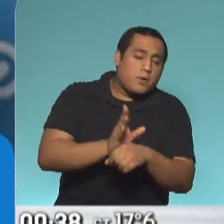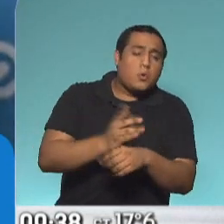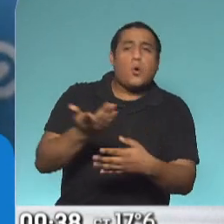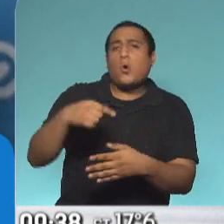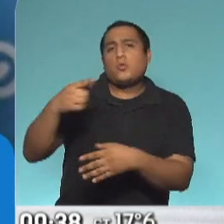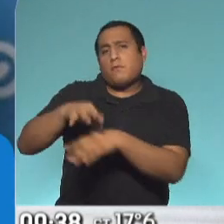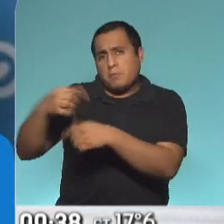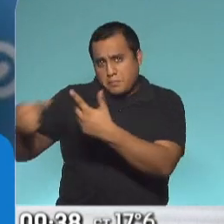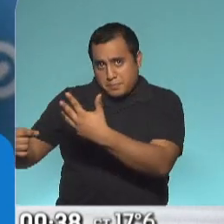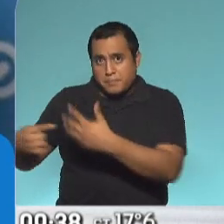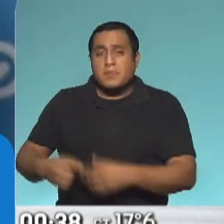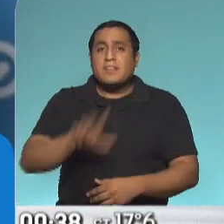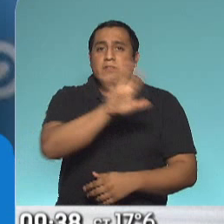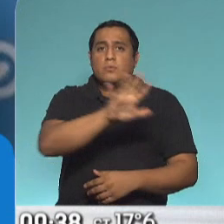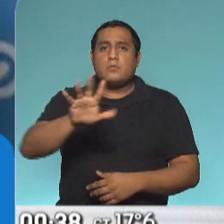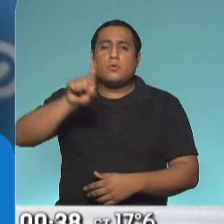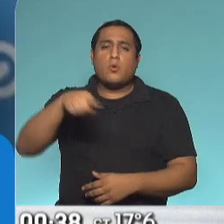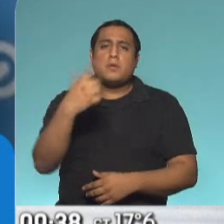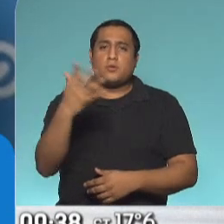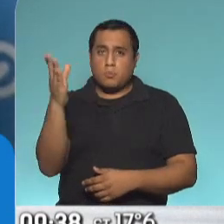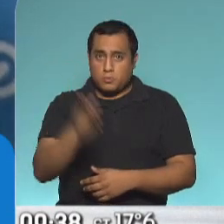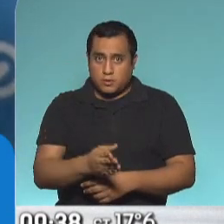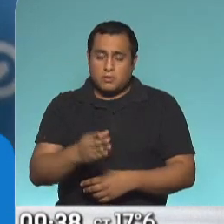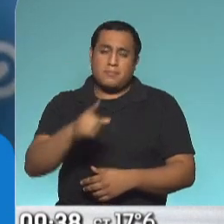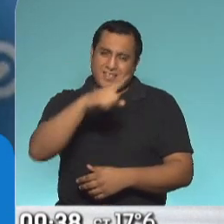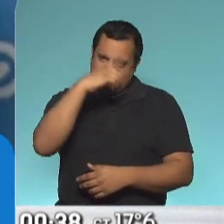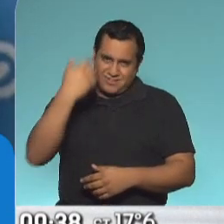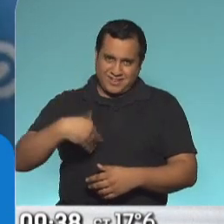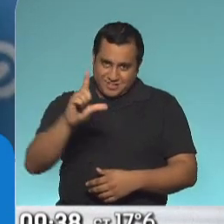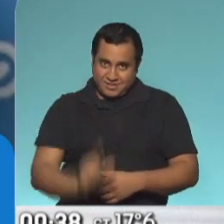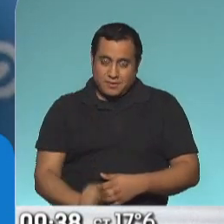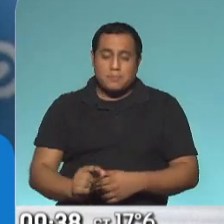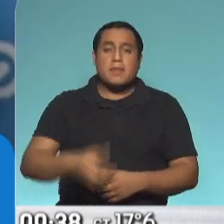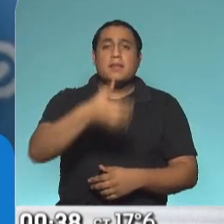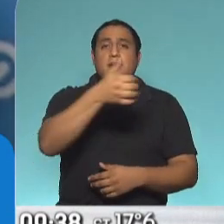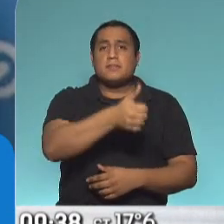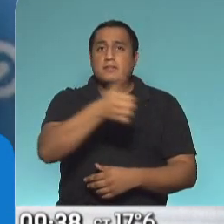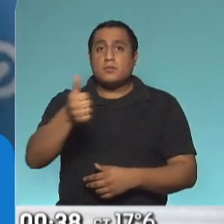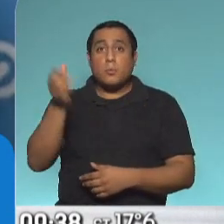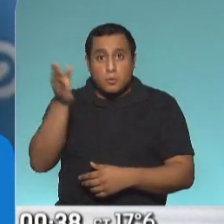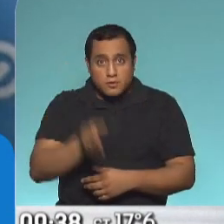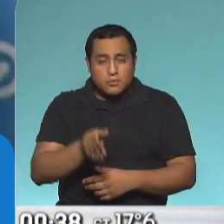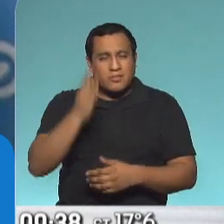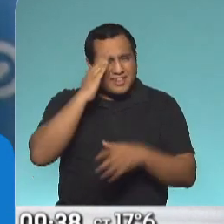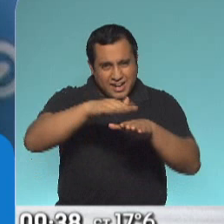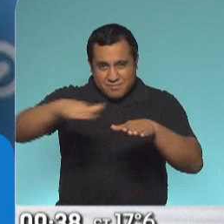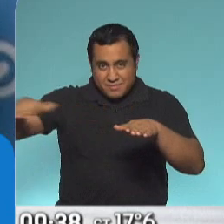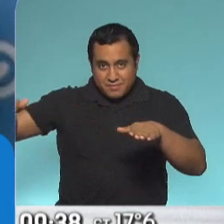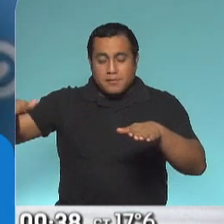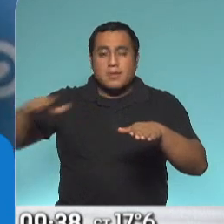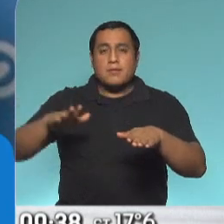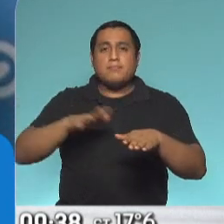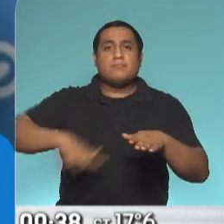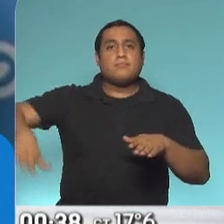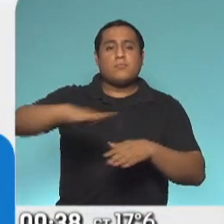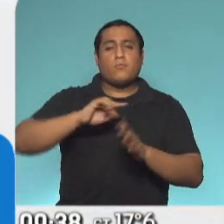kobe es del 55 5% a nivel nacional y desde el 65 por ciento de las camas en el área metropolitana